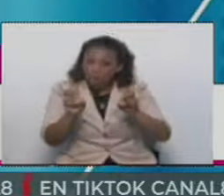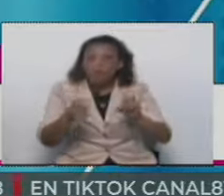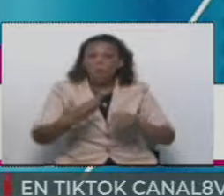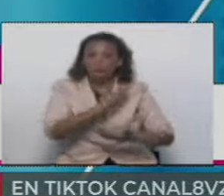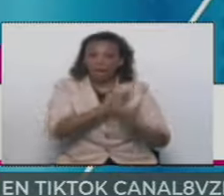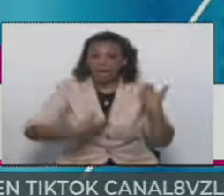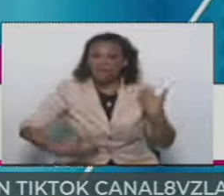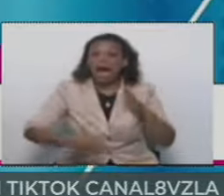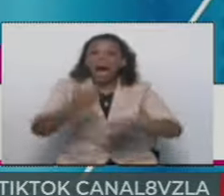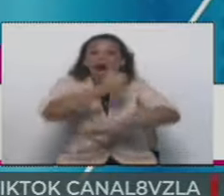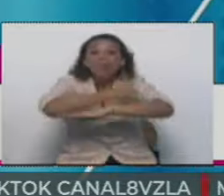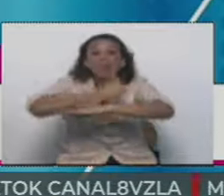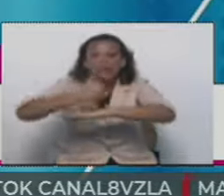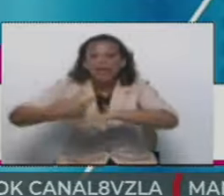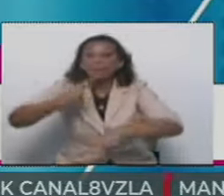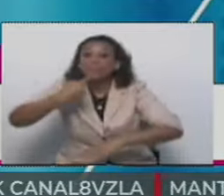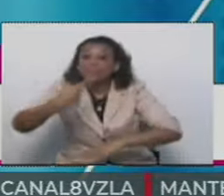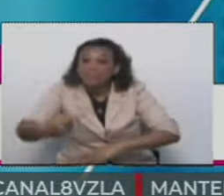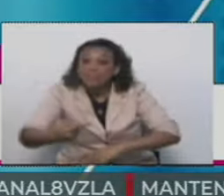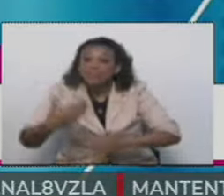por las autoridades,